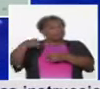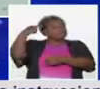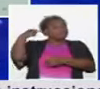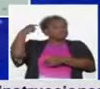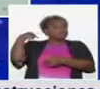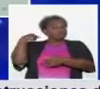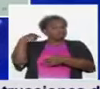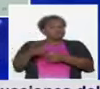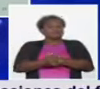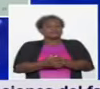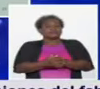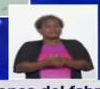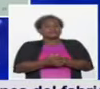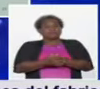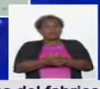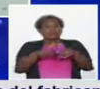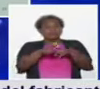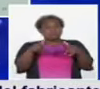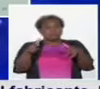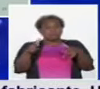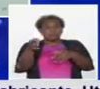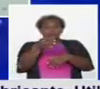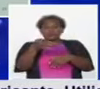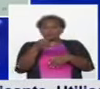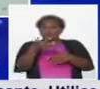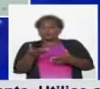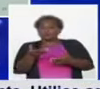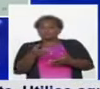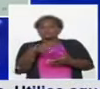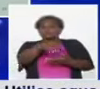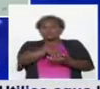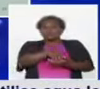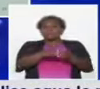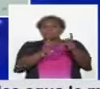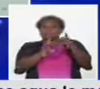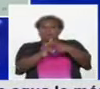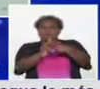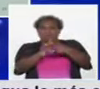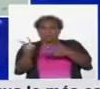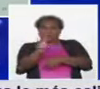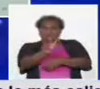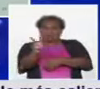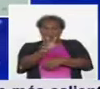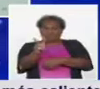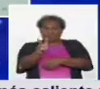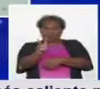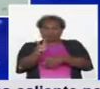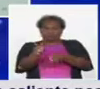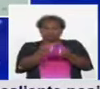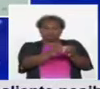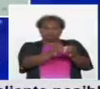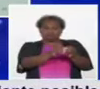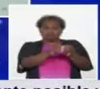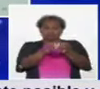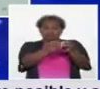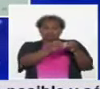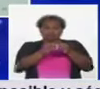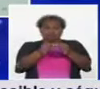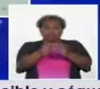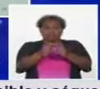Y con el mayor número en el municipio de Bayamo, ayer 22, donde tiene la transmisión mayor. Guisa